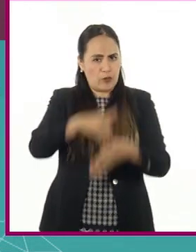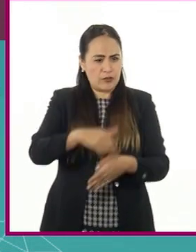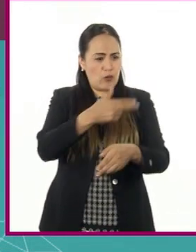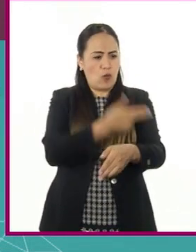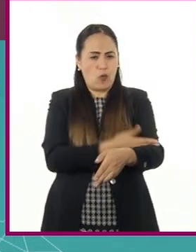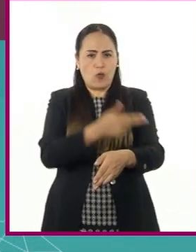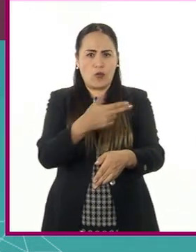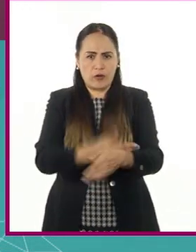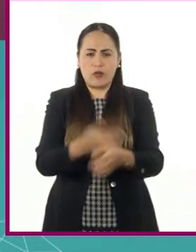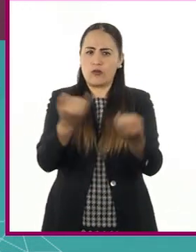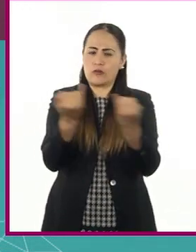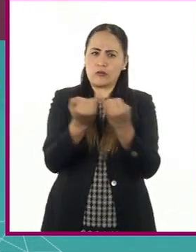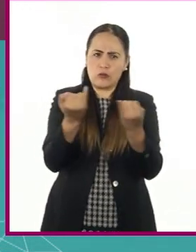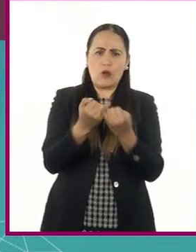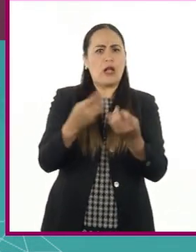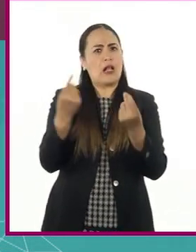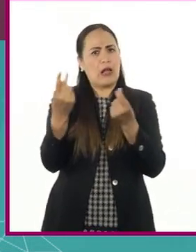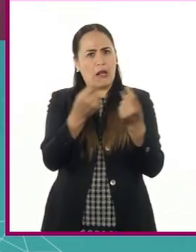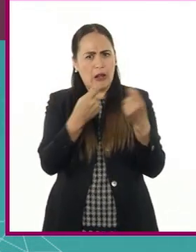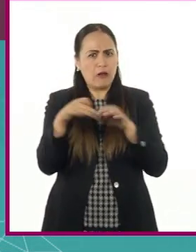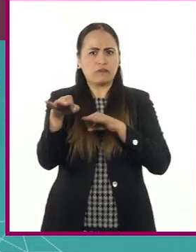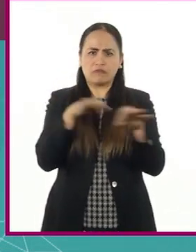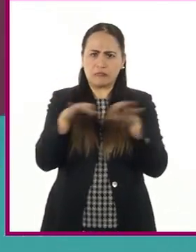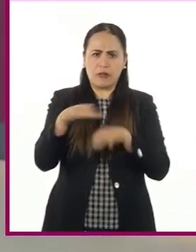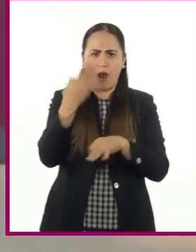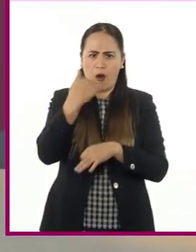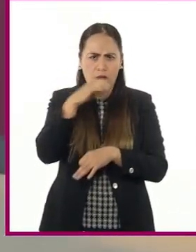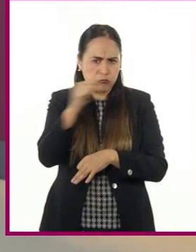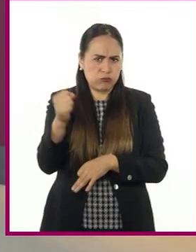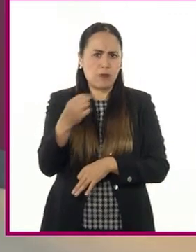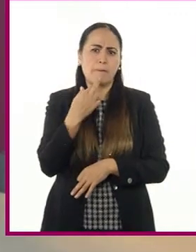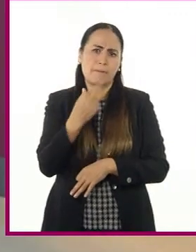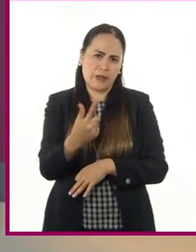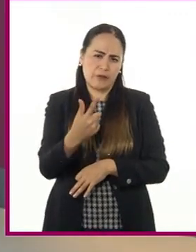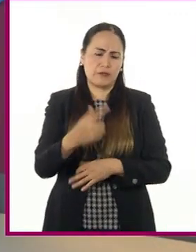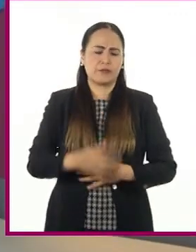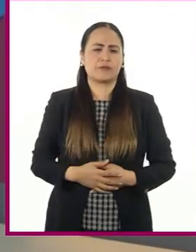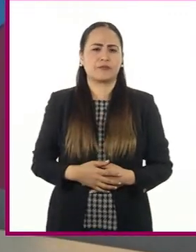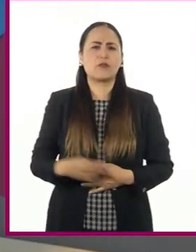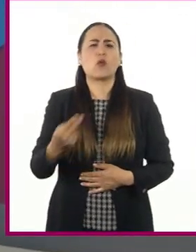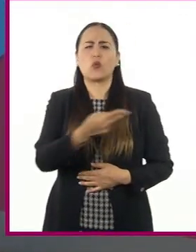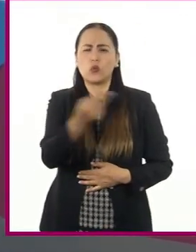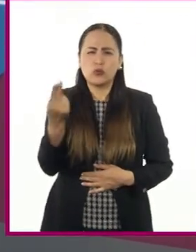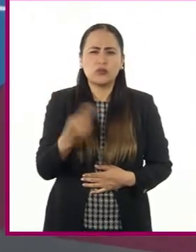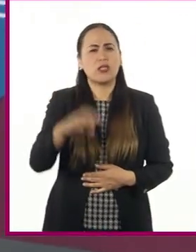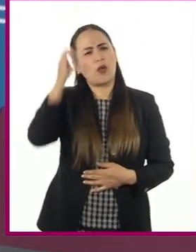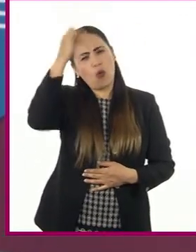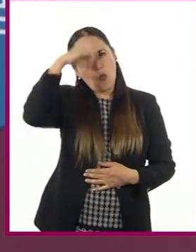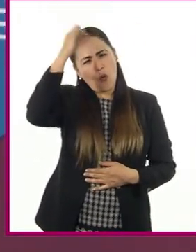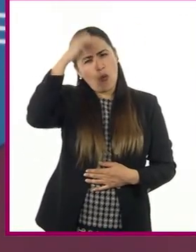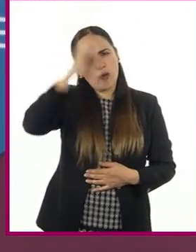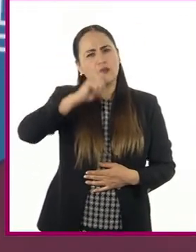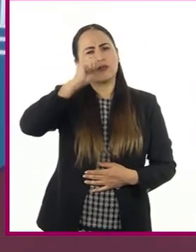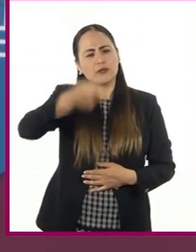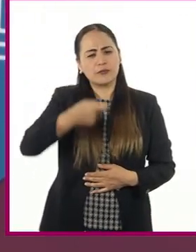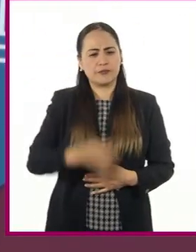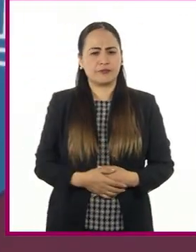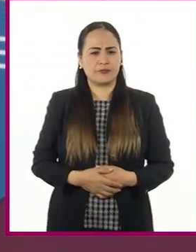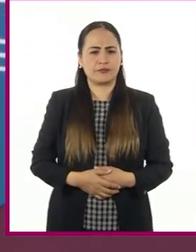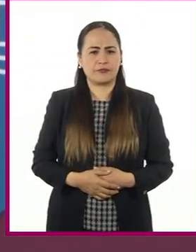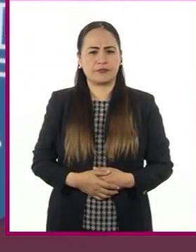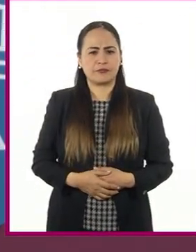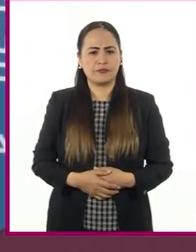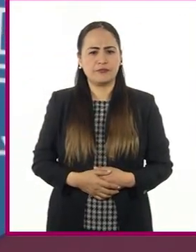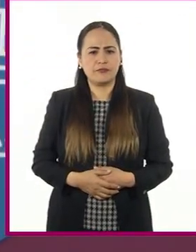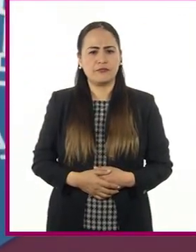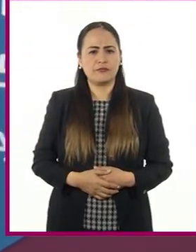su labor de forma rápida y eficaz. ¿Ustedes qué opinan? Si tuvieran que definir cuáles